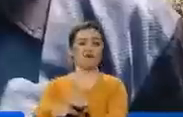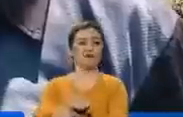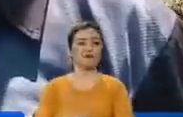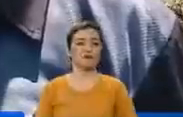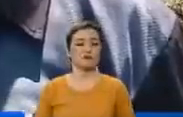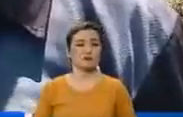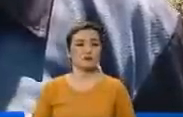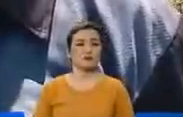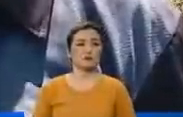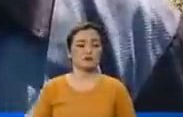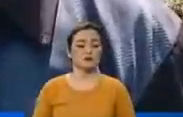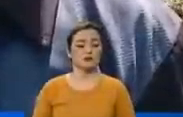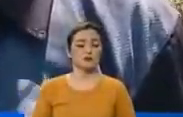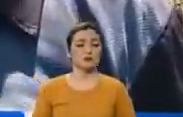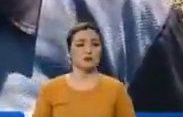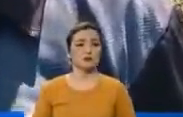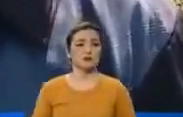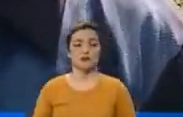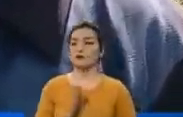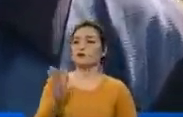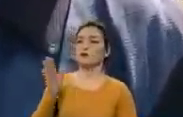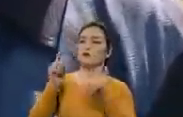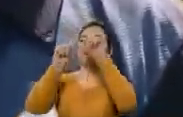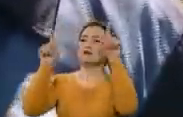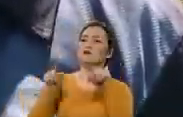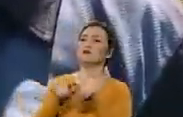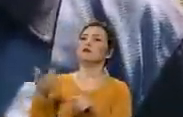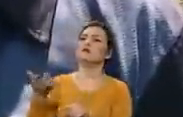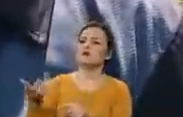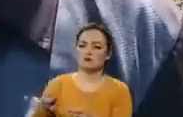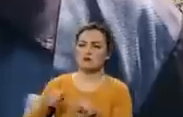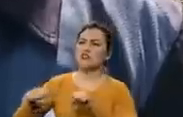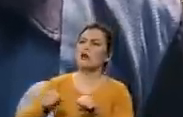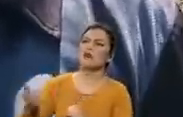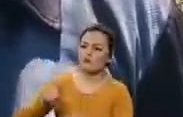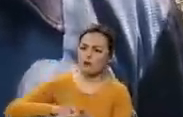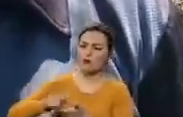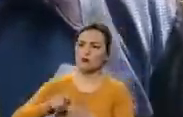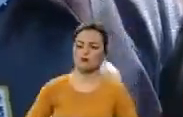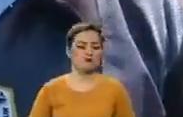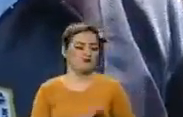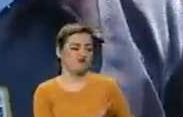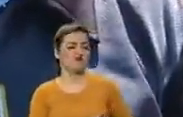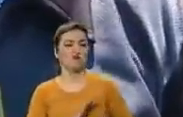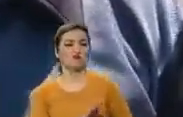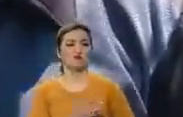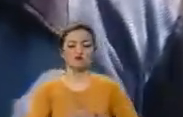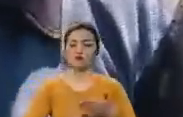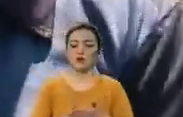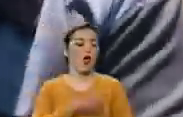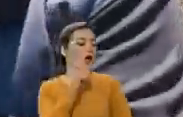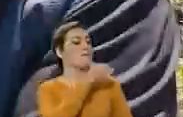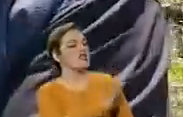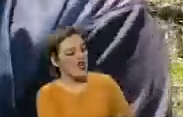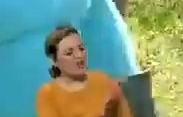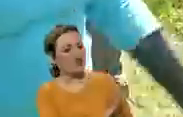Okay. Solamente nos tienen de ventanilla en ventanilla, no nos aprueban. O sea, no, nos llaman, nos dicen, dejamos ahora un oficio, dicen mañana,